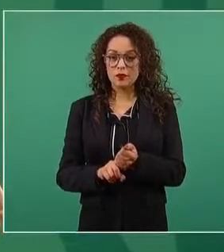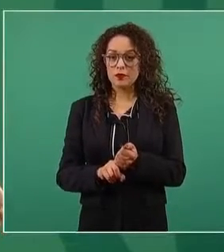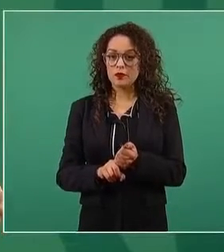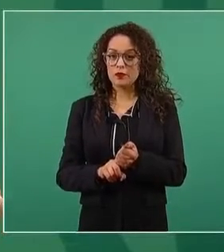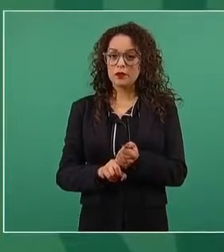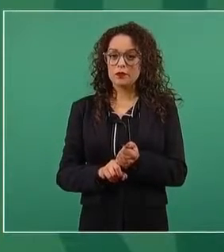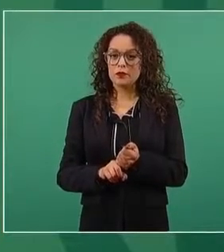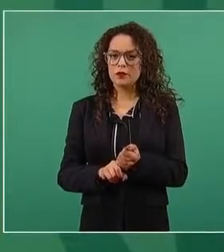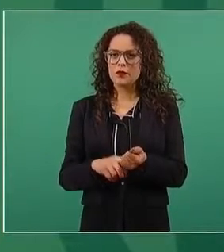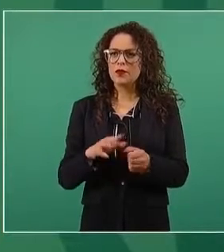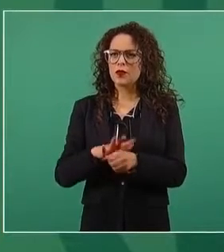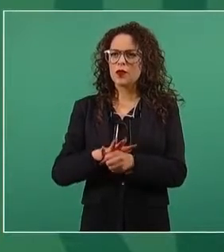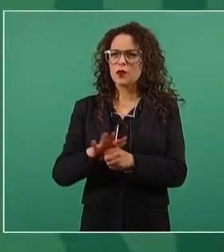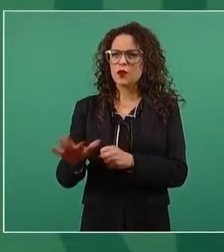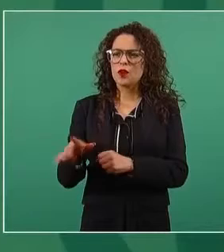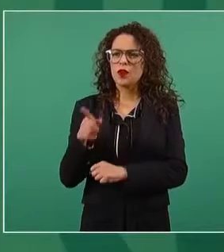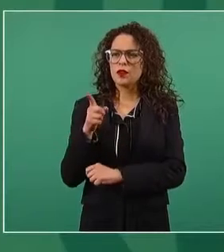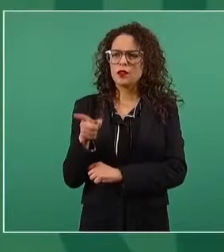de